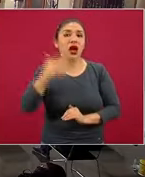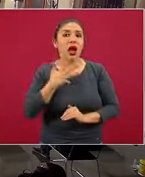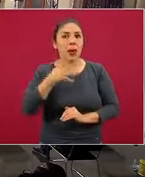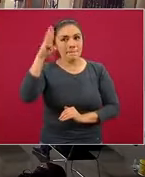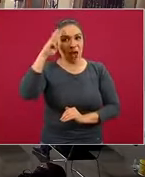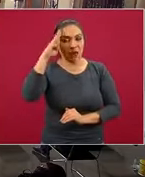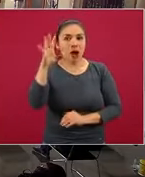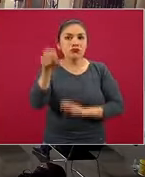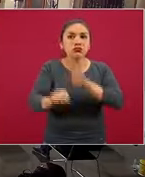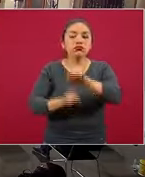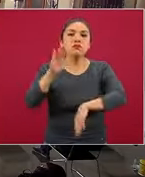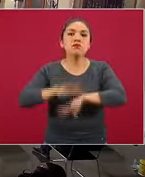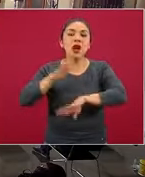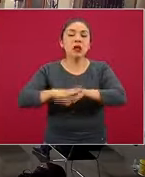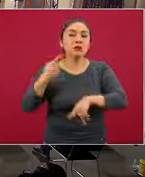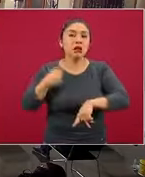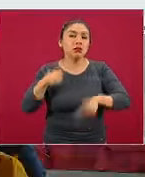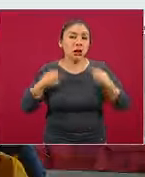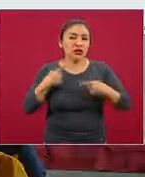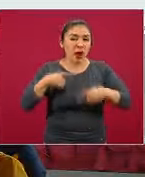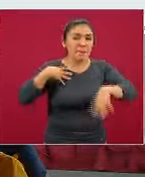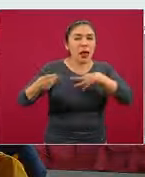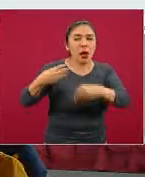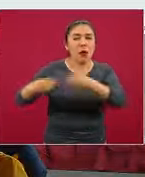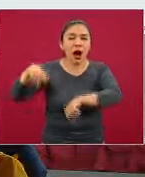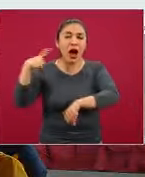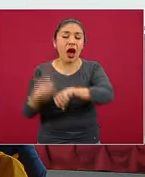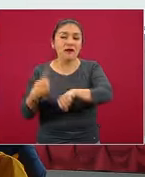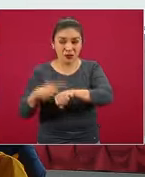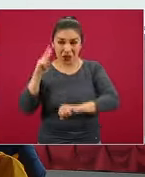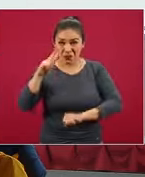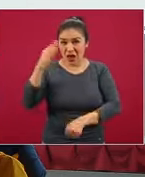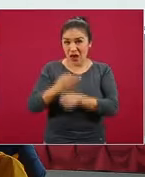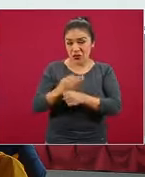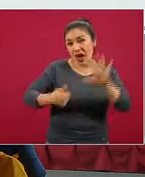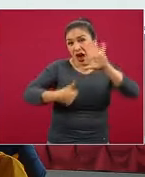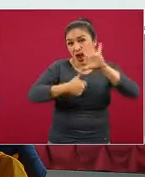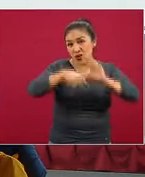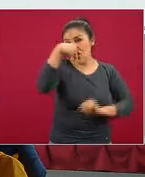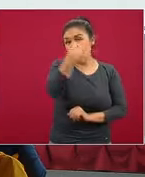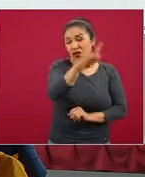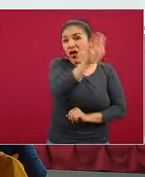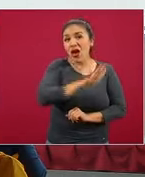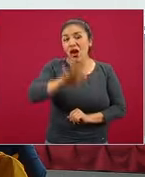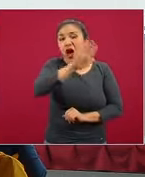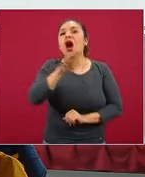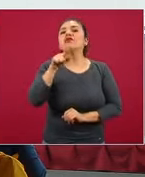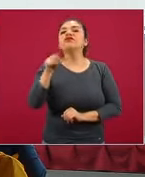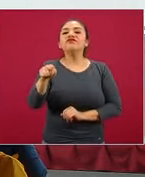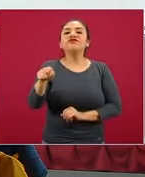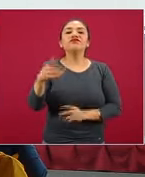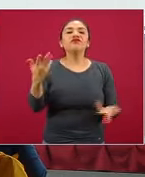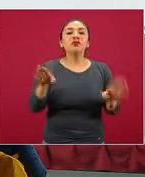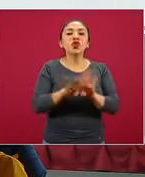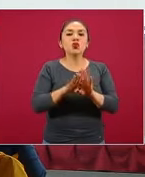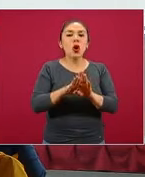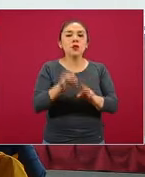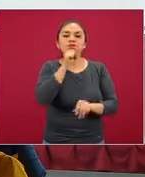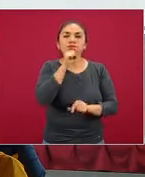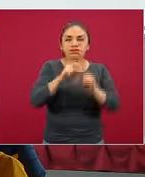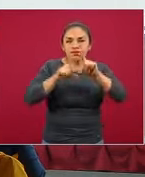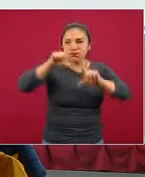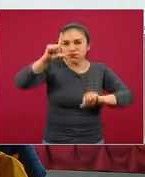sus casos de manera importante y, como lo vamos a ver ahorita, en América del Norte básicamente esta gráfica o